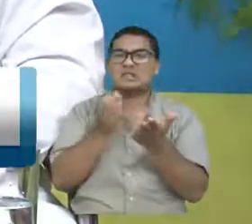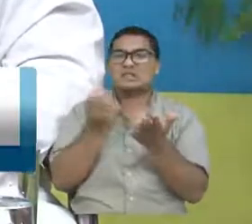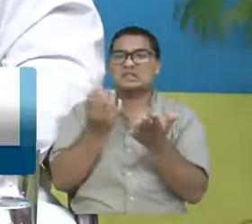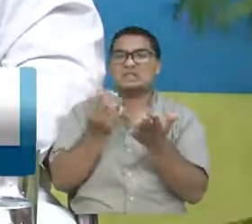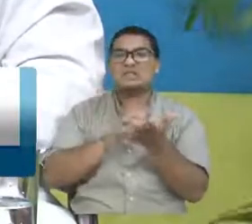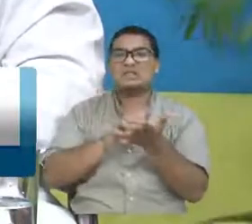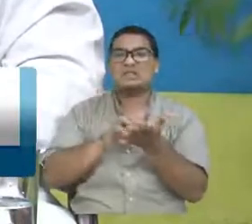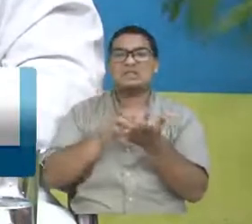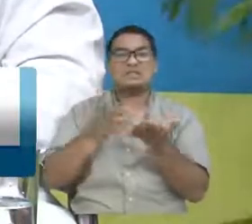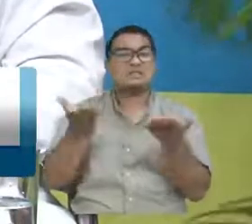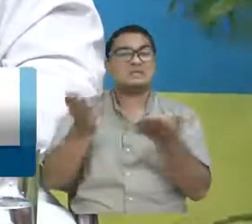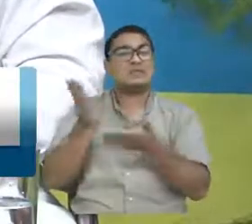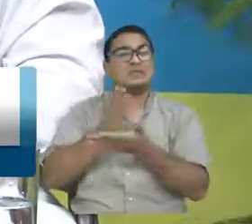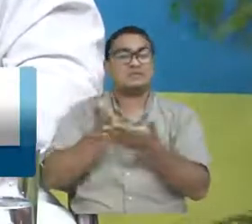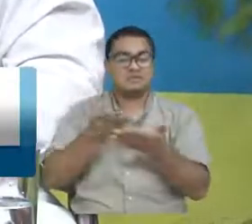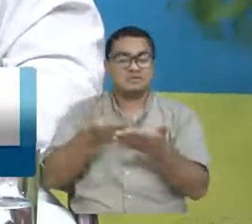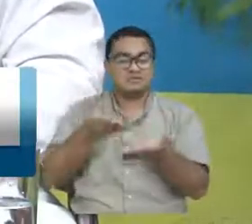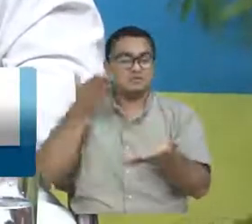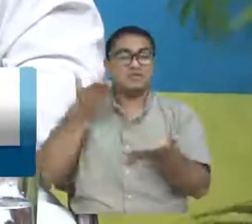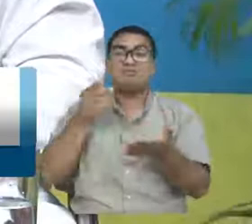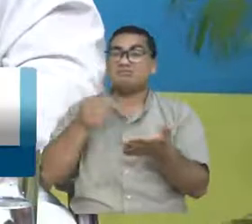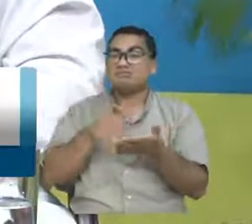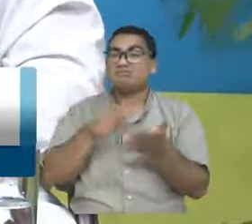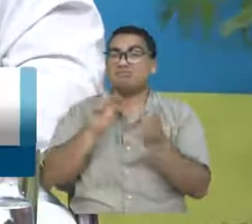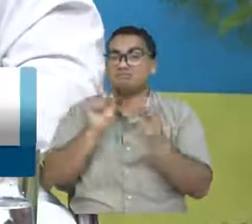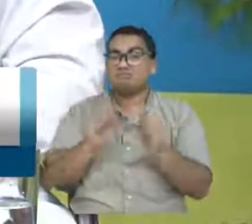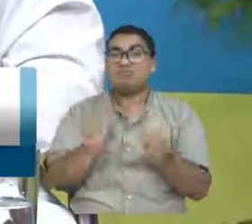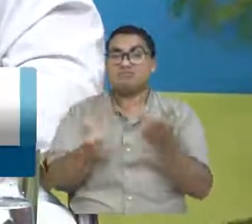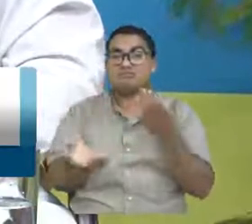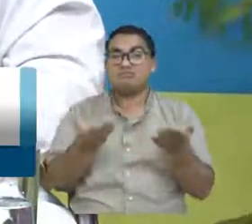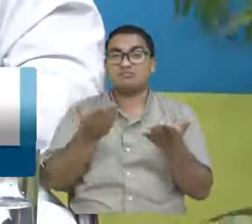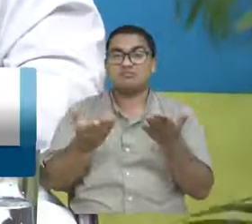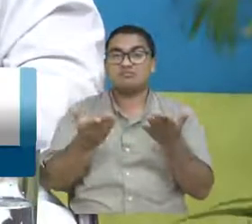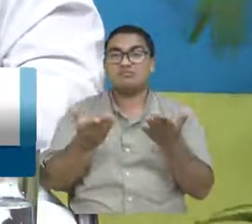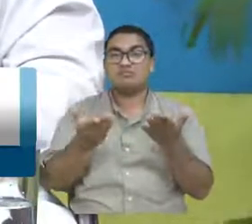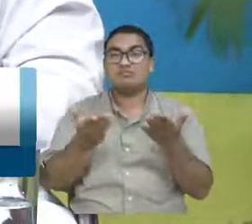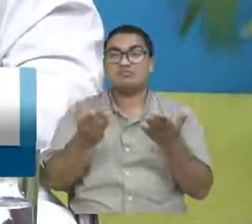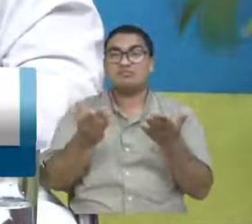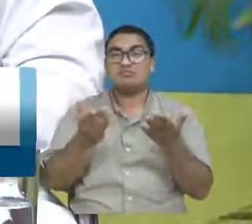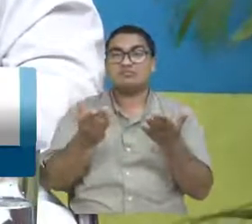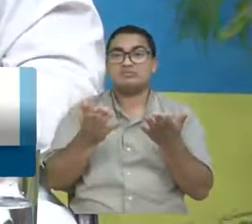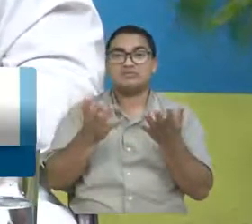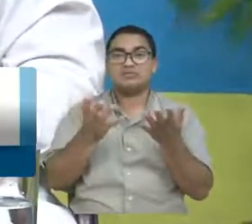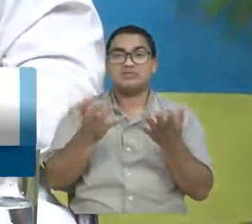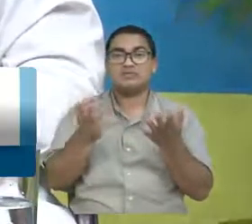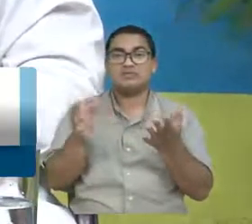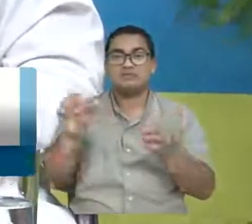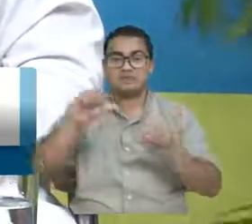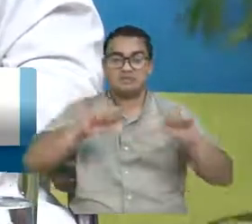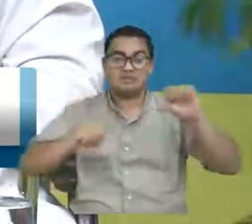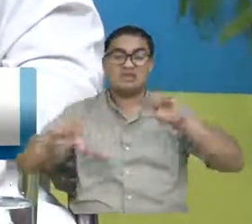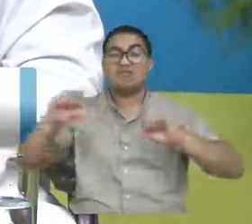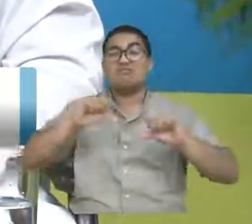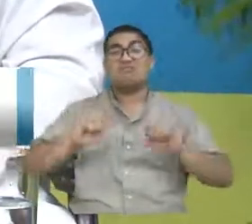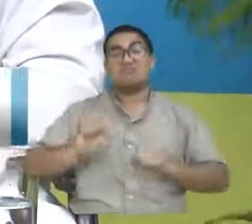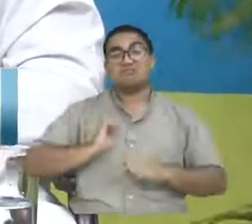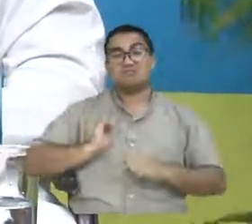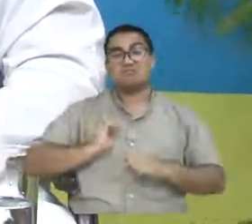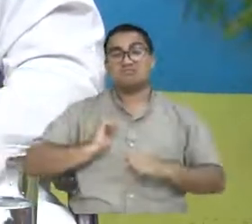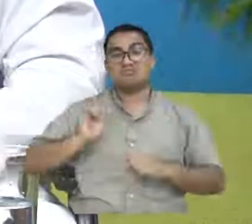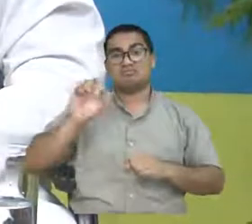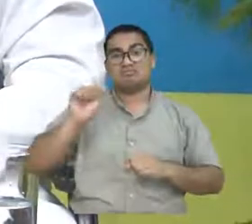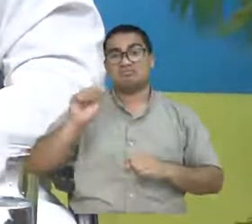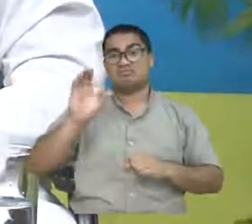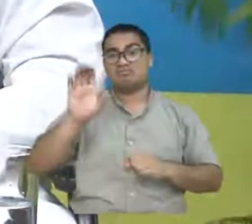o hasta algún tipo de quemadura provocada por ya sea algún ácido o algún tipo de base que traen estos productos,